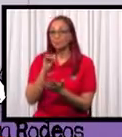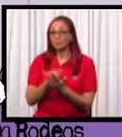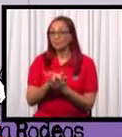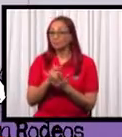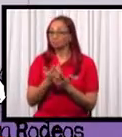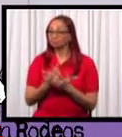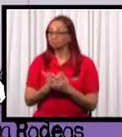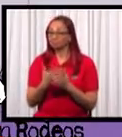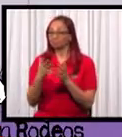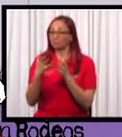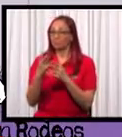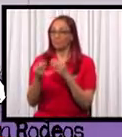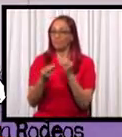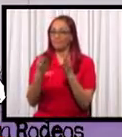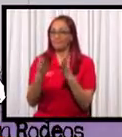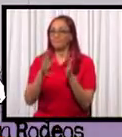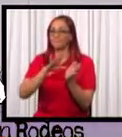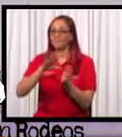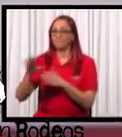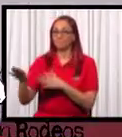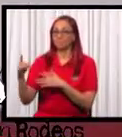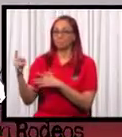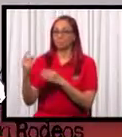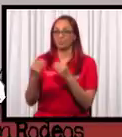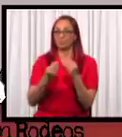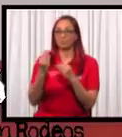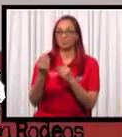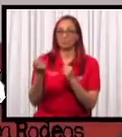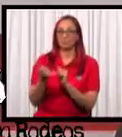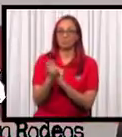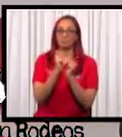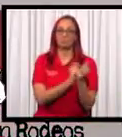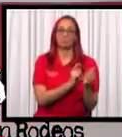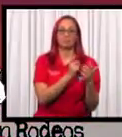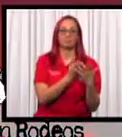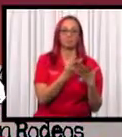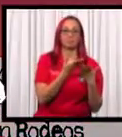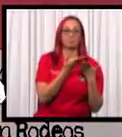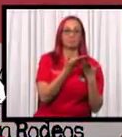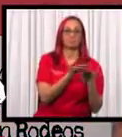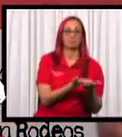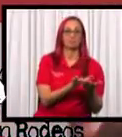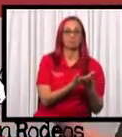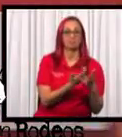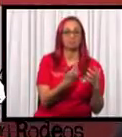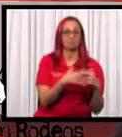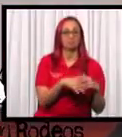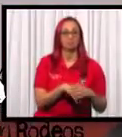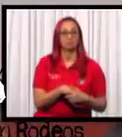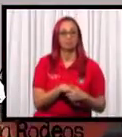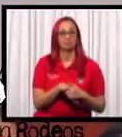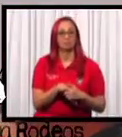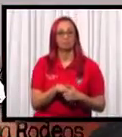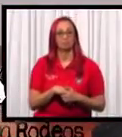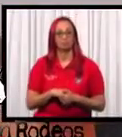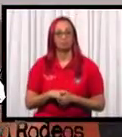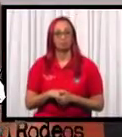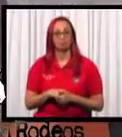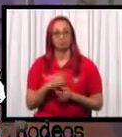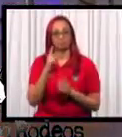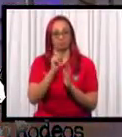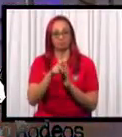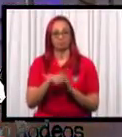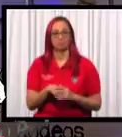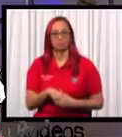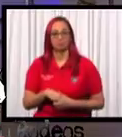productor deje de ser solo productor, sino que se convierta en un empresario. Entonces, tenemos solo un minuto, don Maynor, y